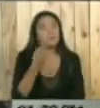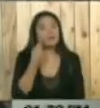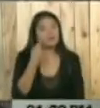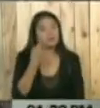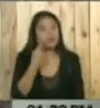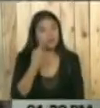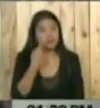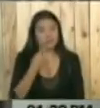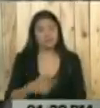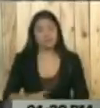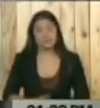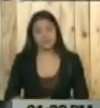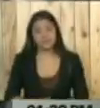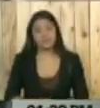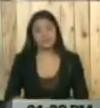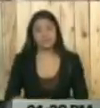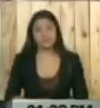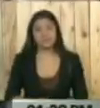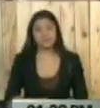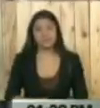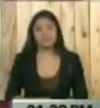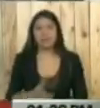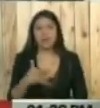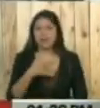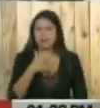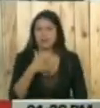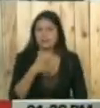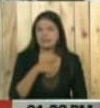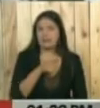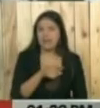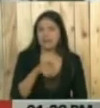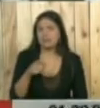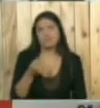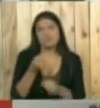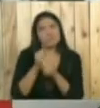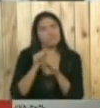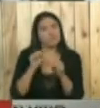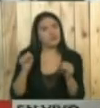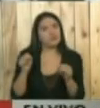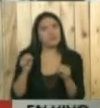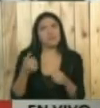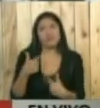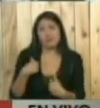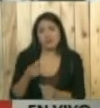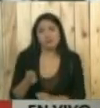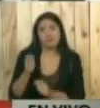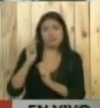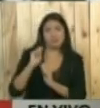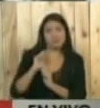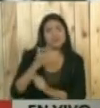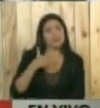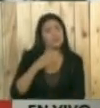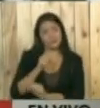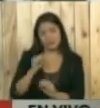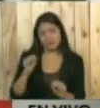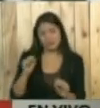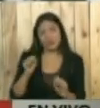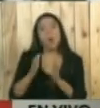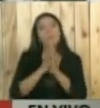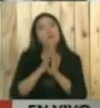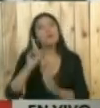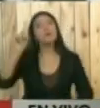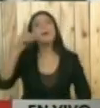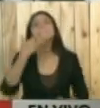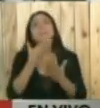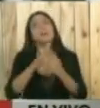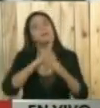pendiente. Quien sienta que no puede cumplir la misión para la cual está siendo encomendado, levante la mano y